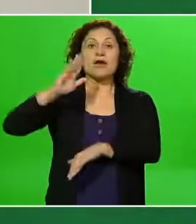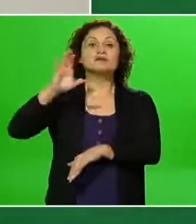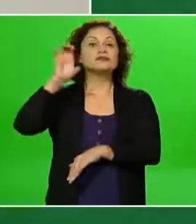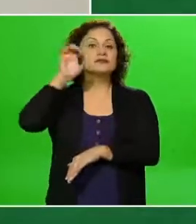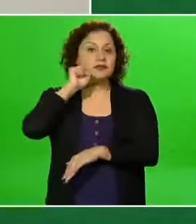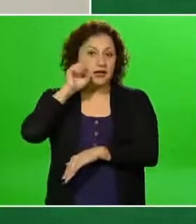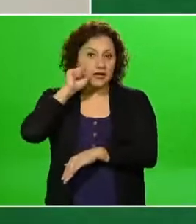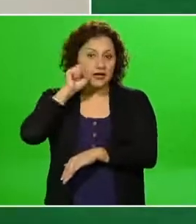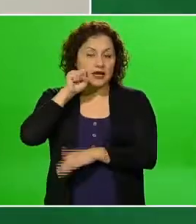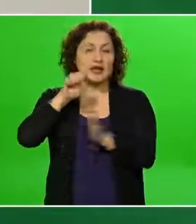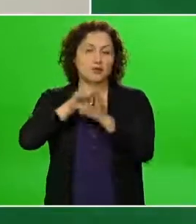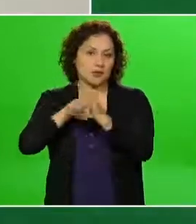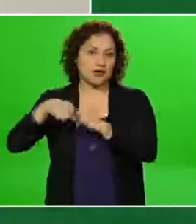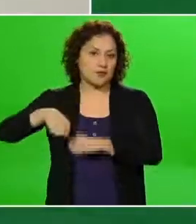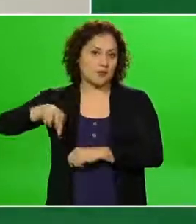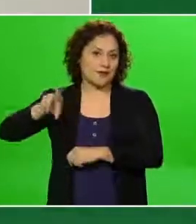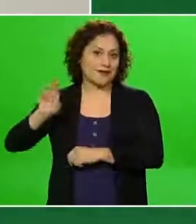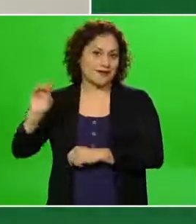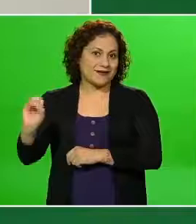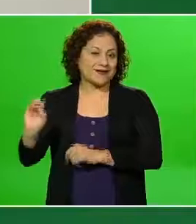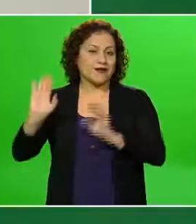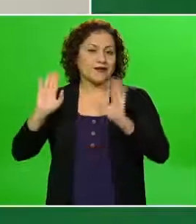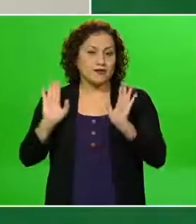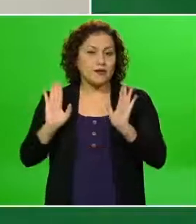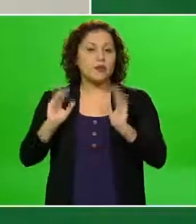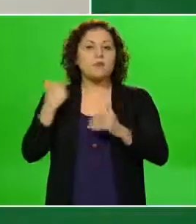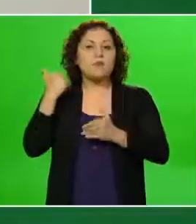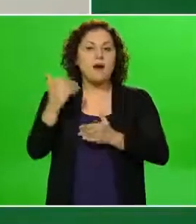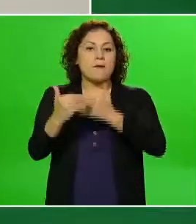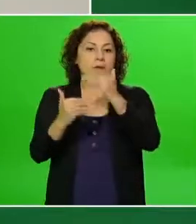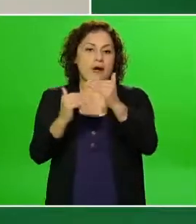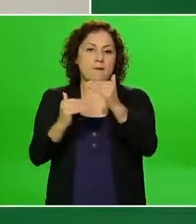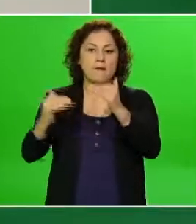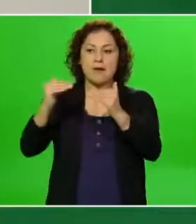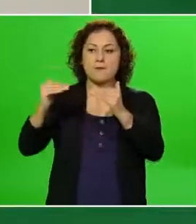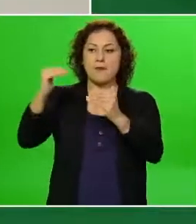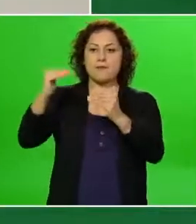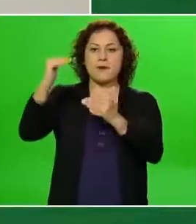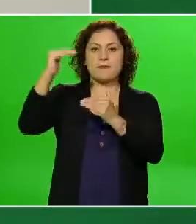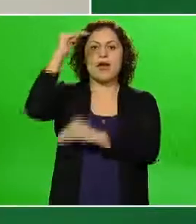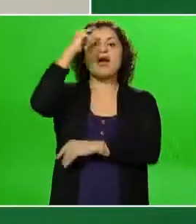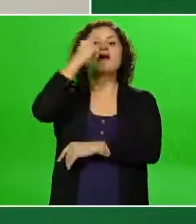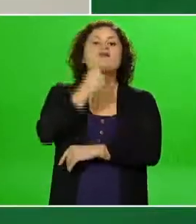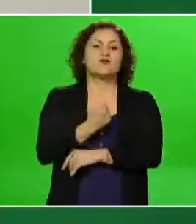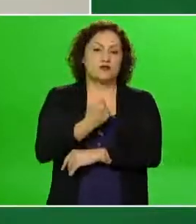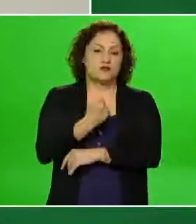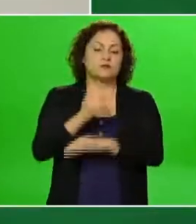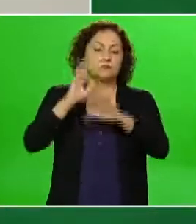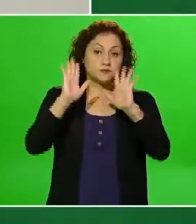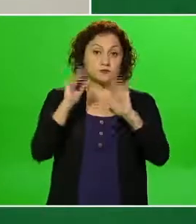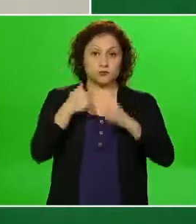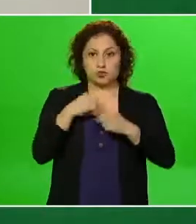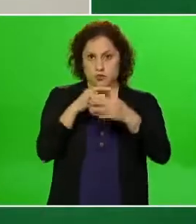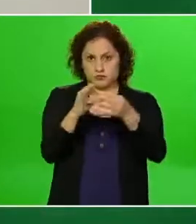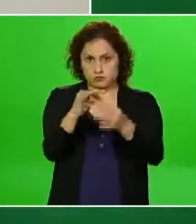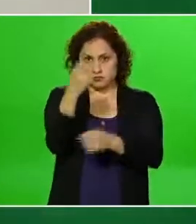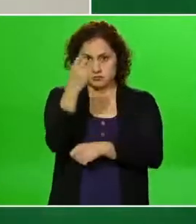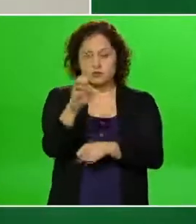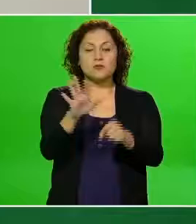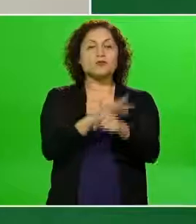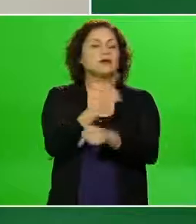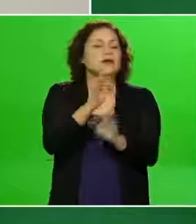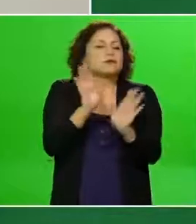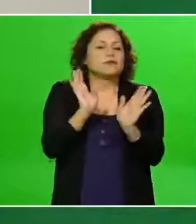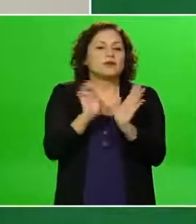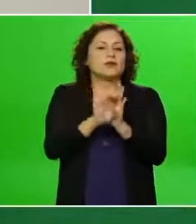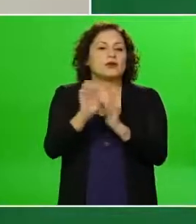está Quintana Roo, y así sucesivamente, como hemos visto, hasta llegar al rojo. Lo menciono porque entonces, ¿qué pasa? Cuando una